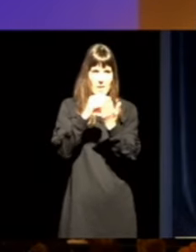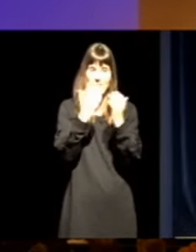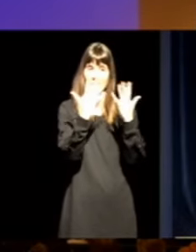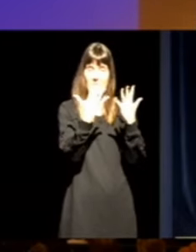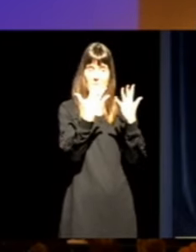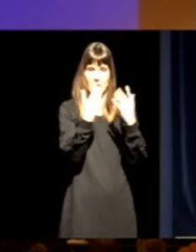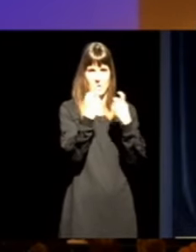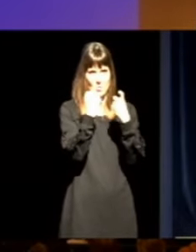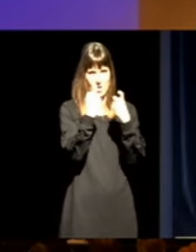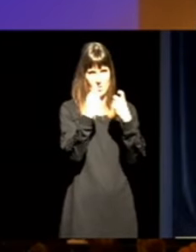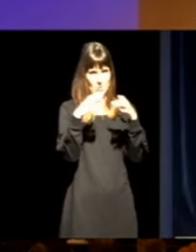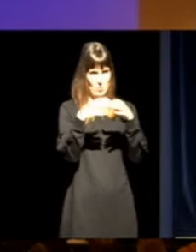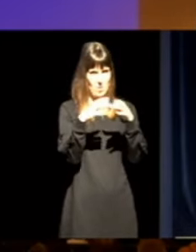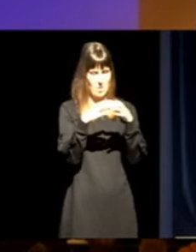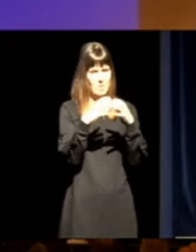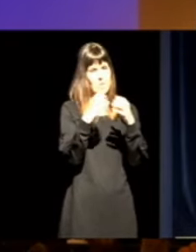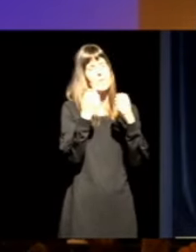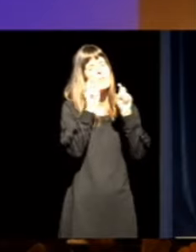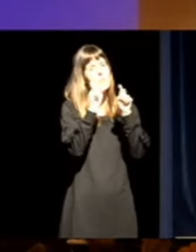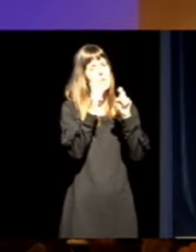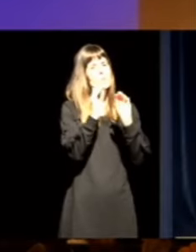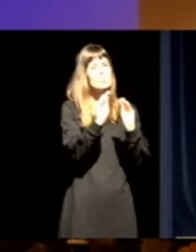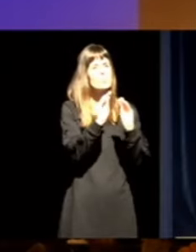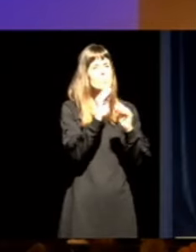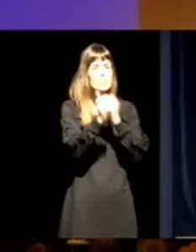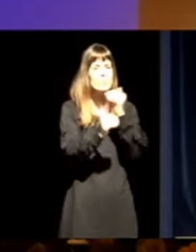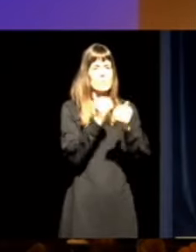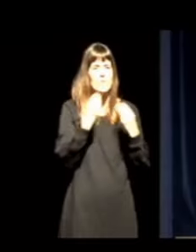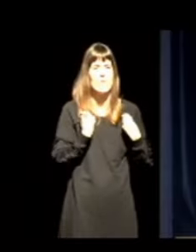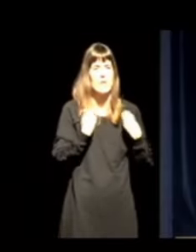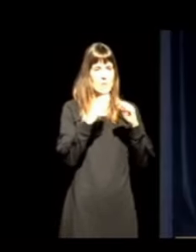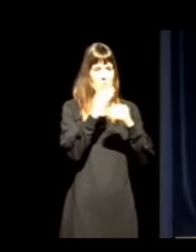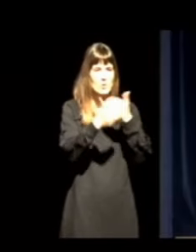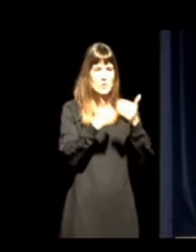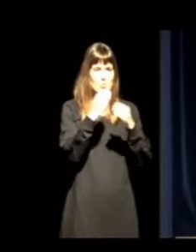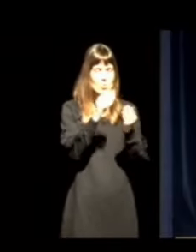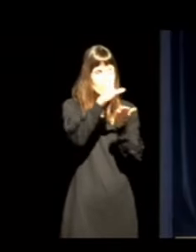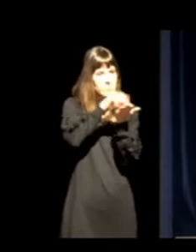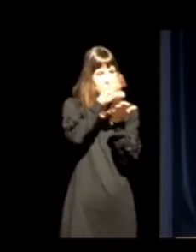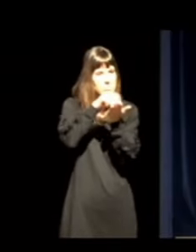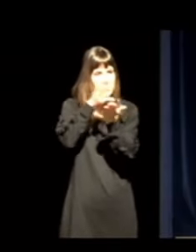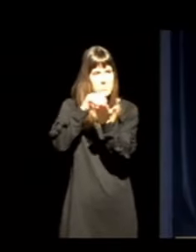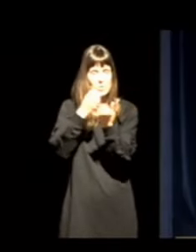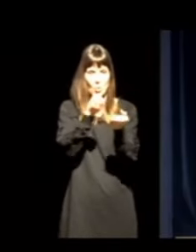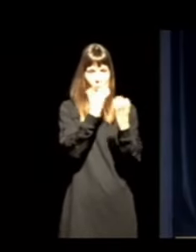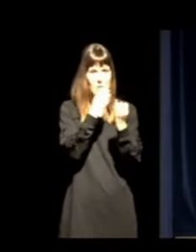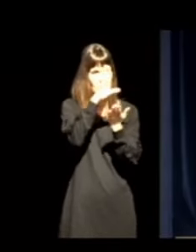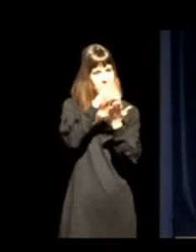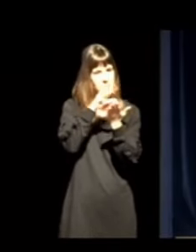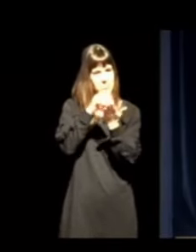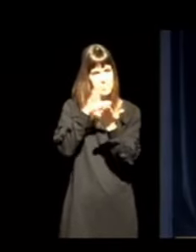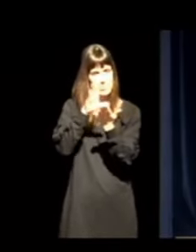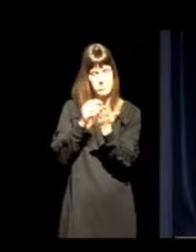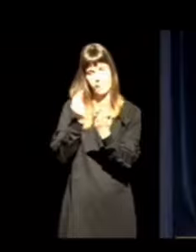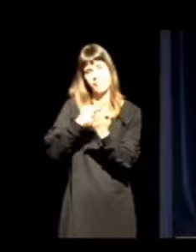educadoras comunitarias que nos cuentan su proceso, muy importante. Y por otra parte,